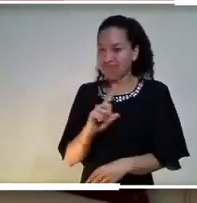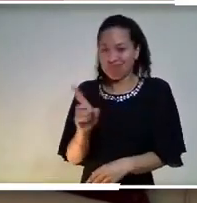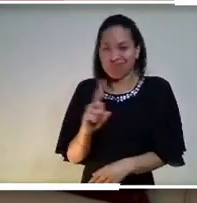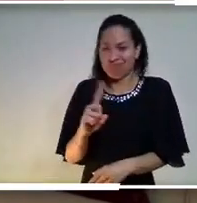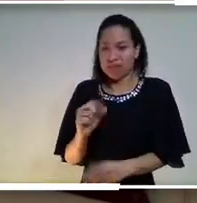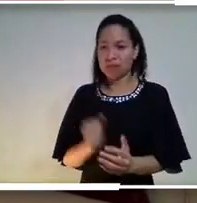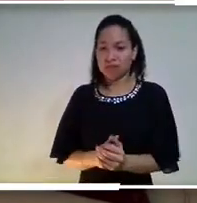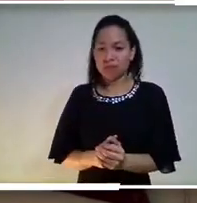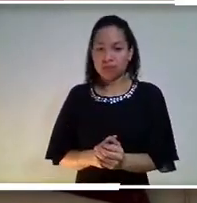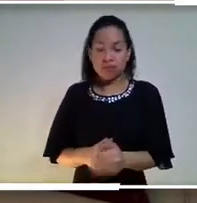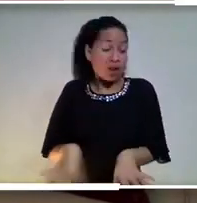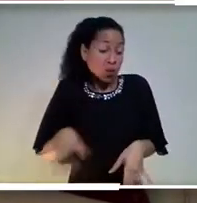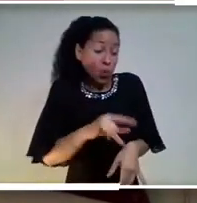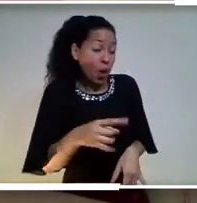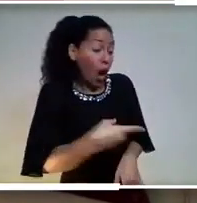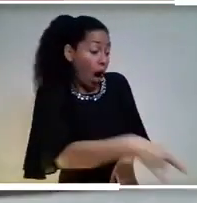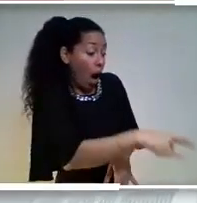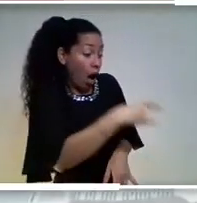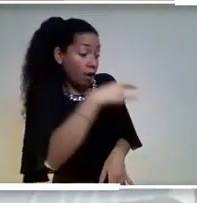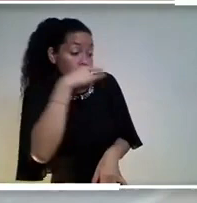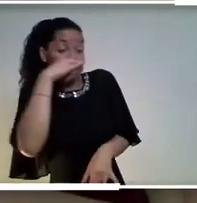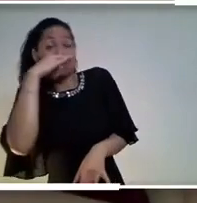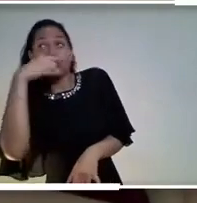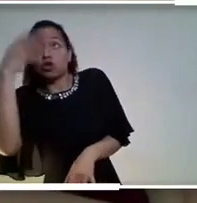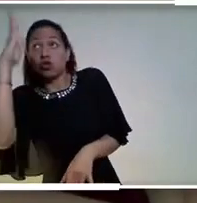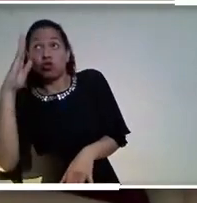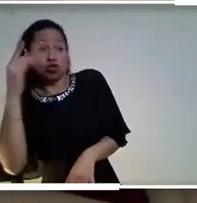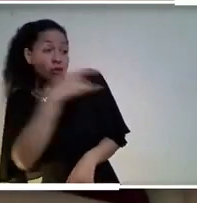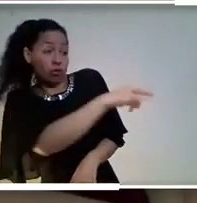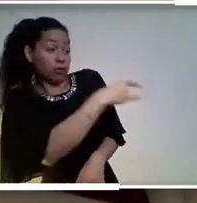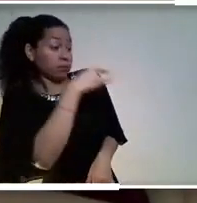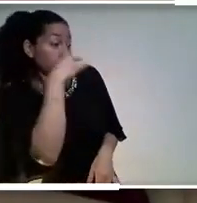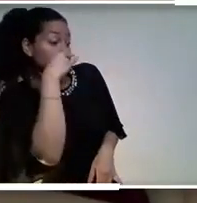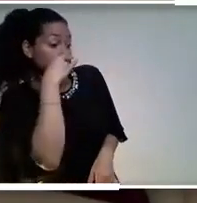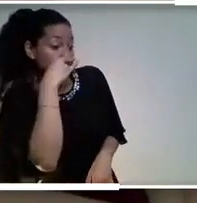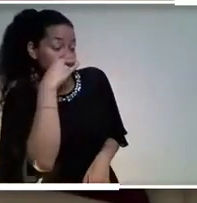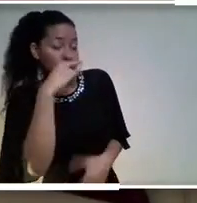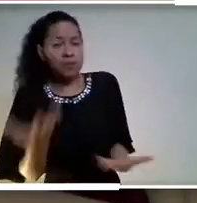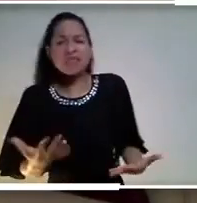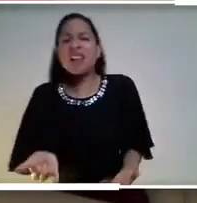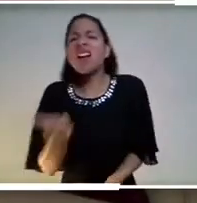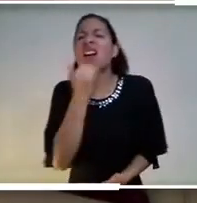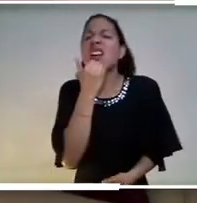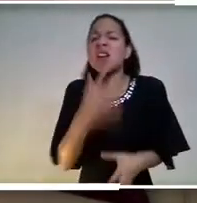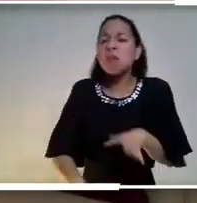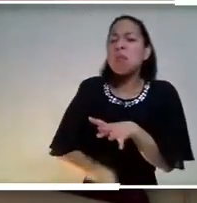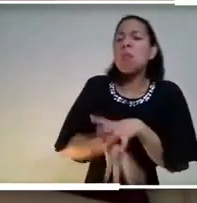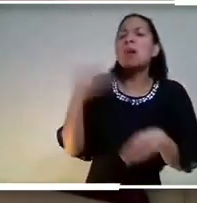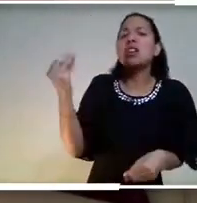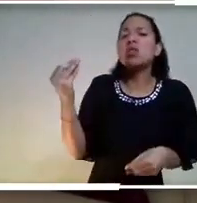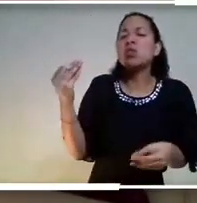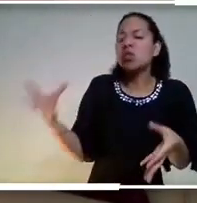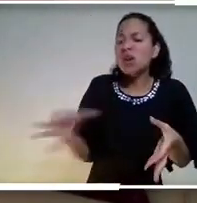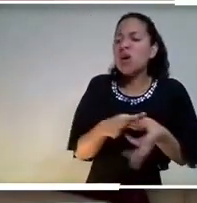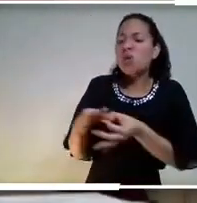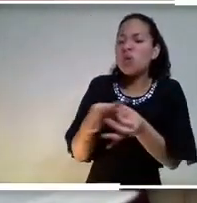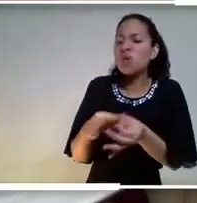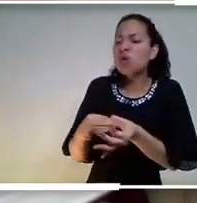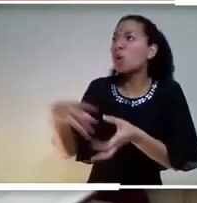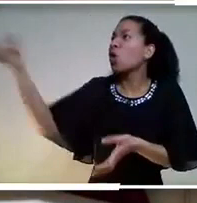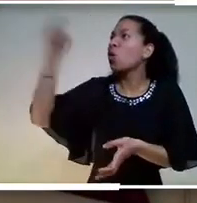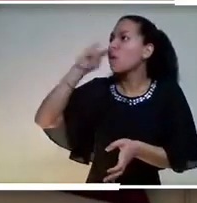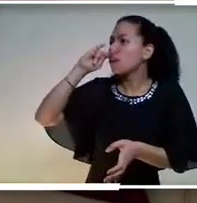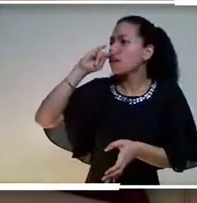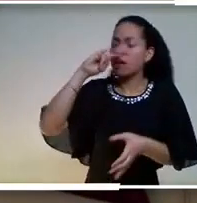qué ocurre con el alma que era la unión de los dos no existe más el alma era la unión de los dos